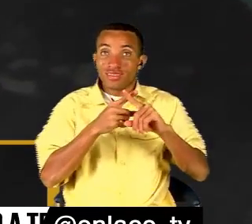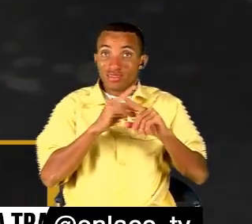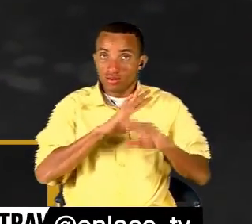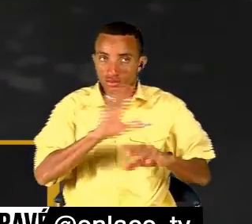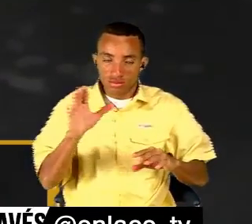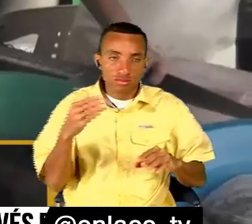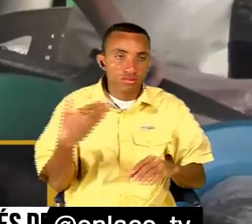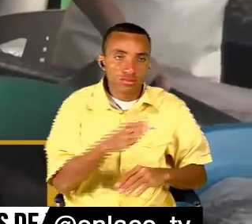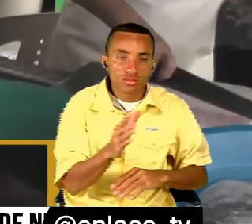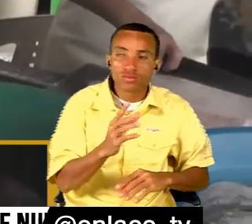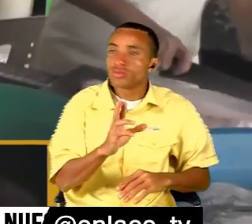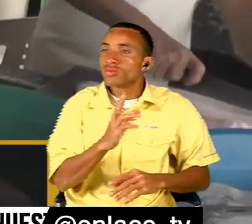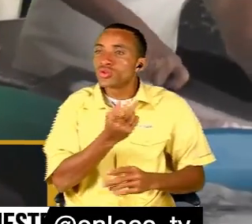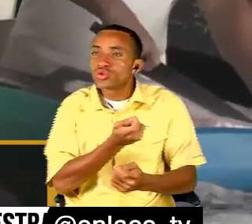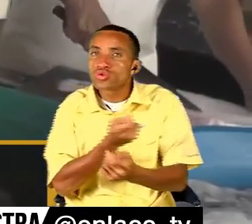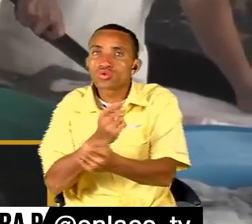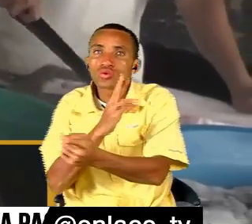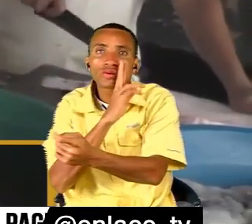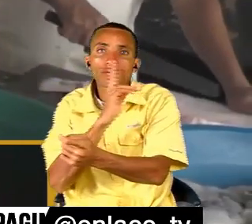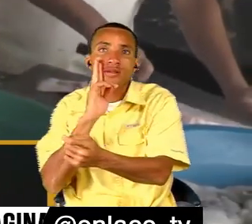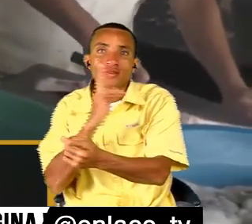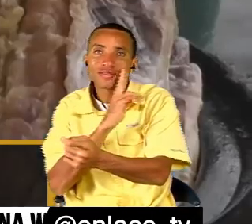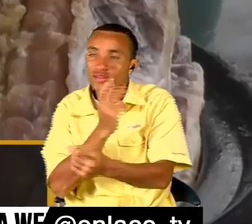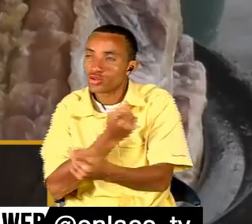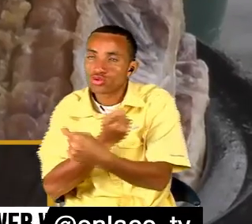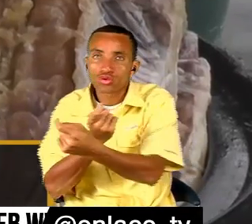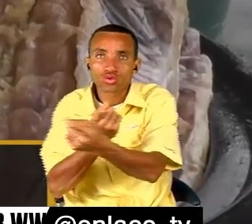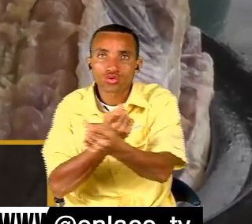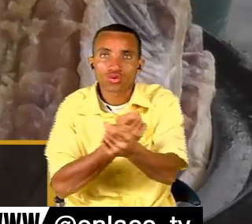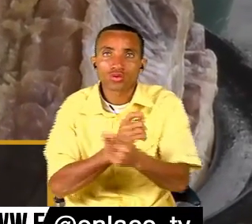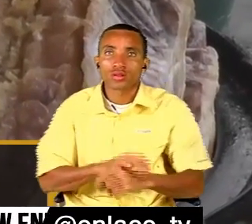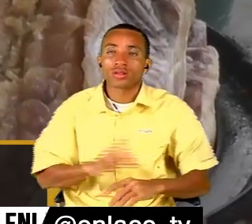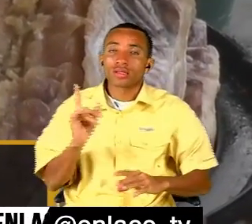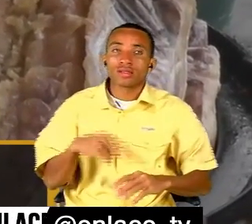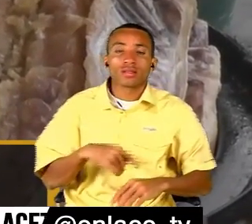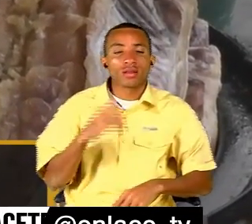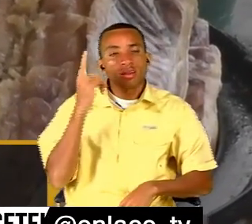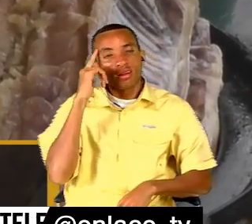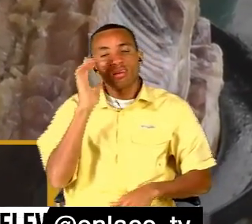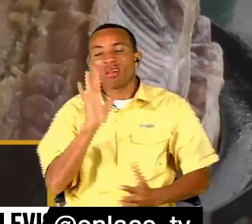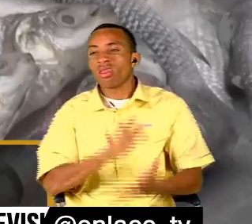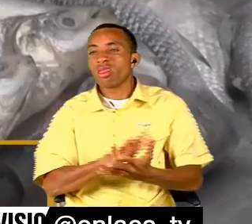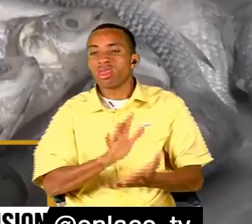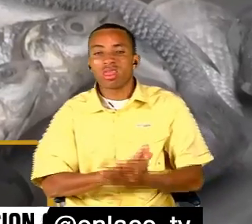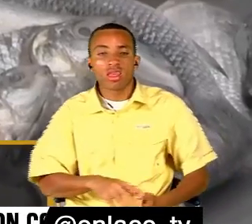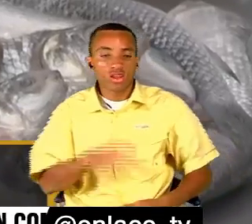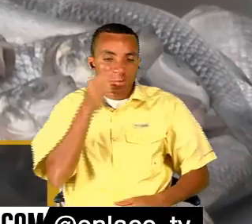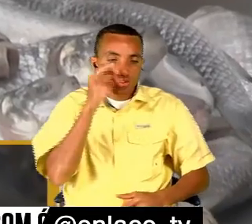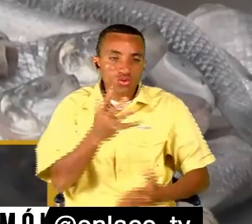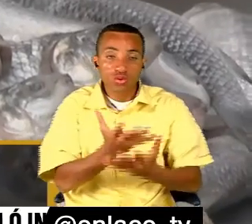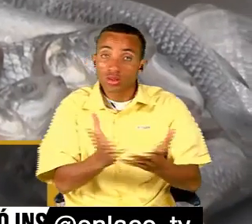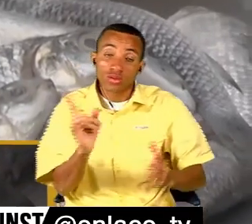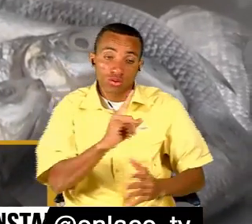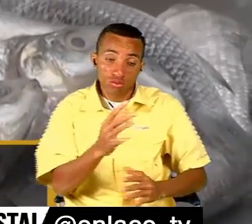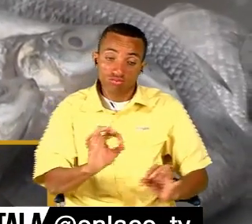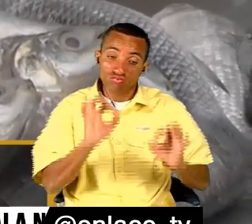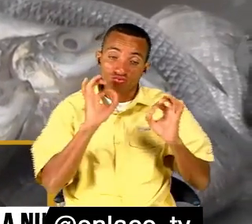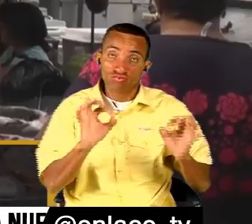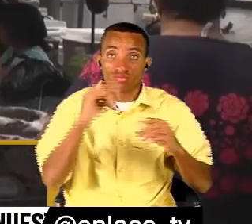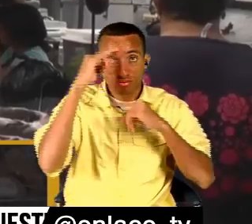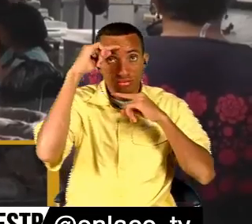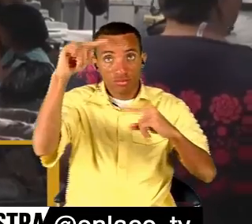restaurantes que están aquí cerca en el sector del muelle, con el fin de que no nos descuidemos en la calidad de los productos que por estas épocas